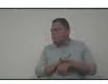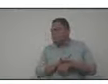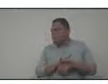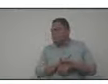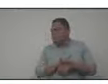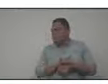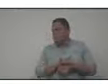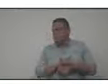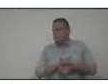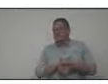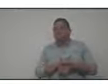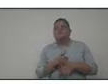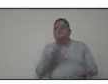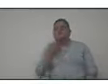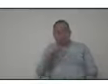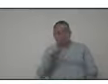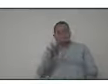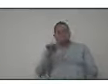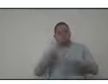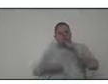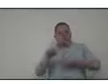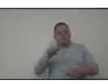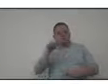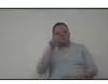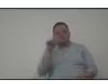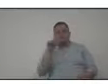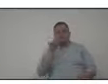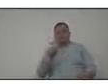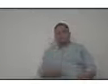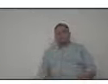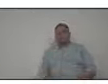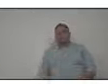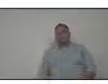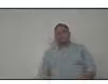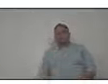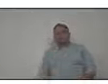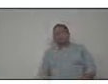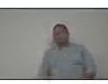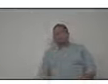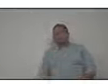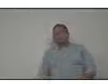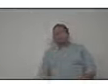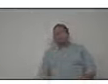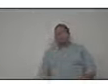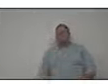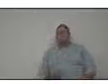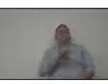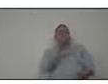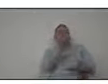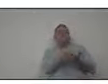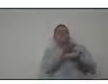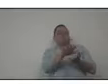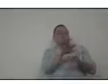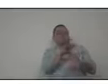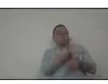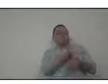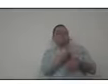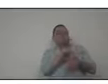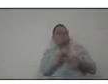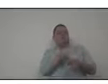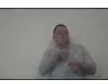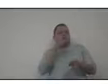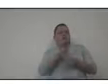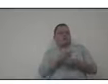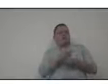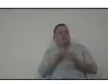cuando tenga un indicador de que posiblemente está embarazada, acuda a un centro de salud, al centro de salud más cercano,